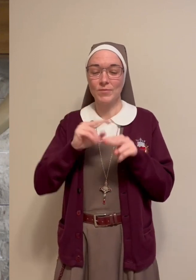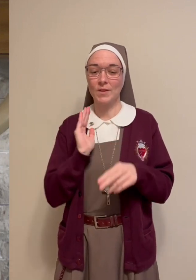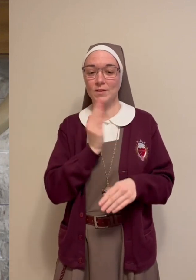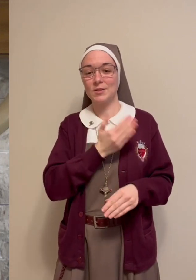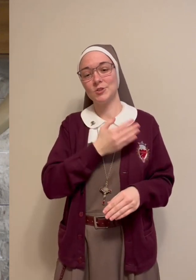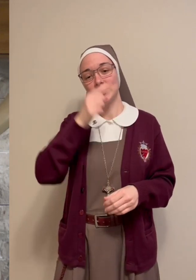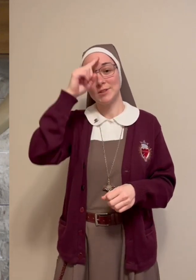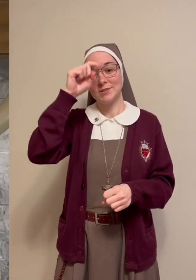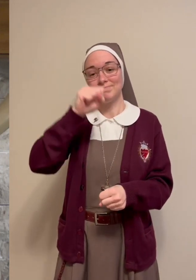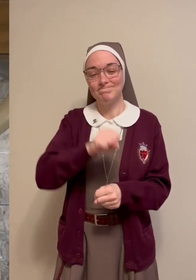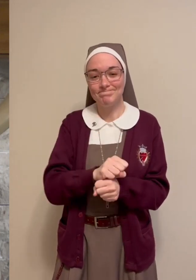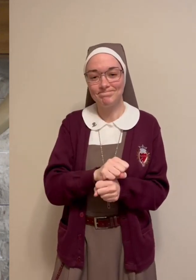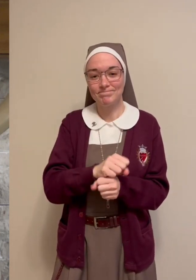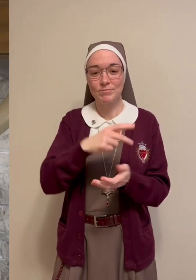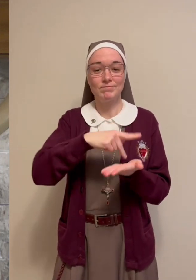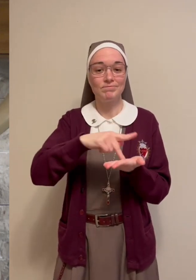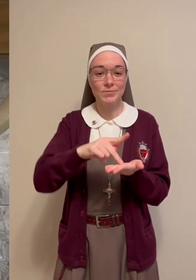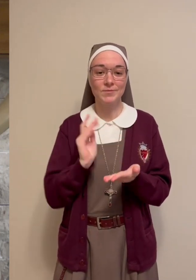purifica nuestra fe,